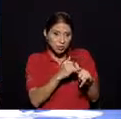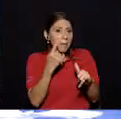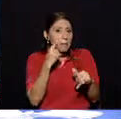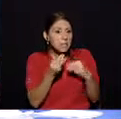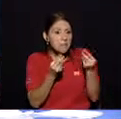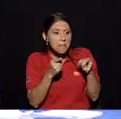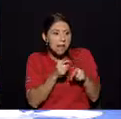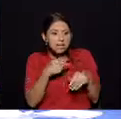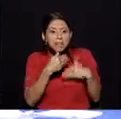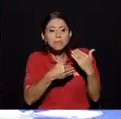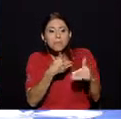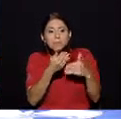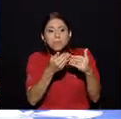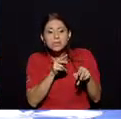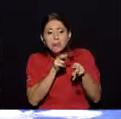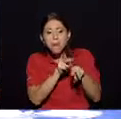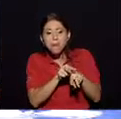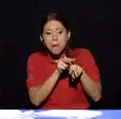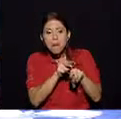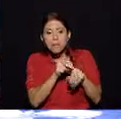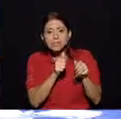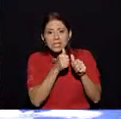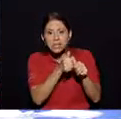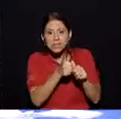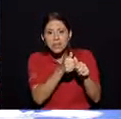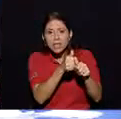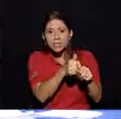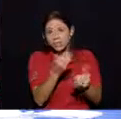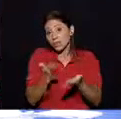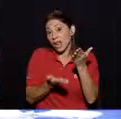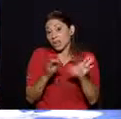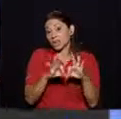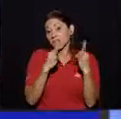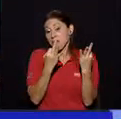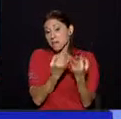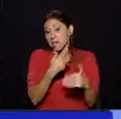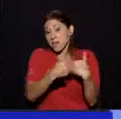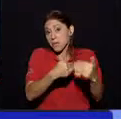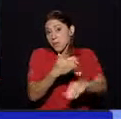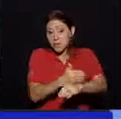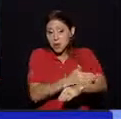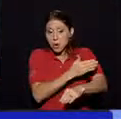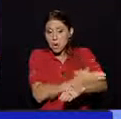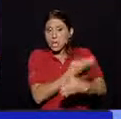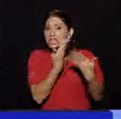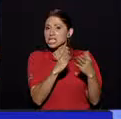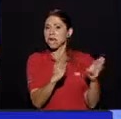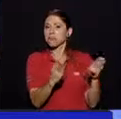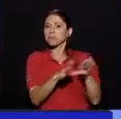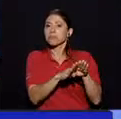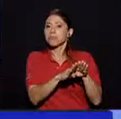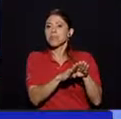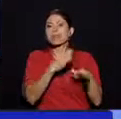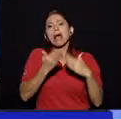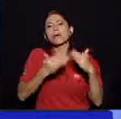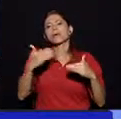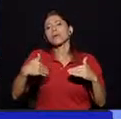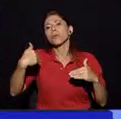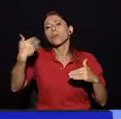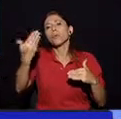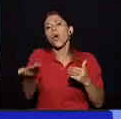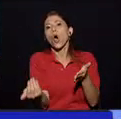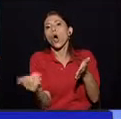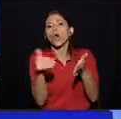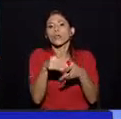Entonces es una cuestión en la cual si en los vecindarios y las familias extensas no apoyan a los distintos componentes